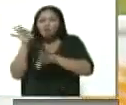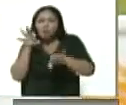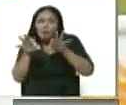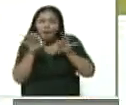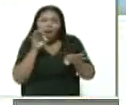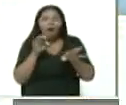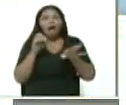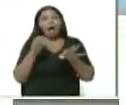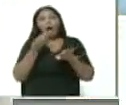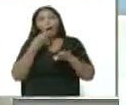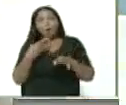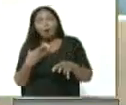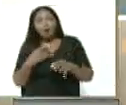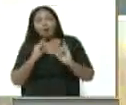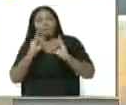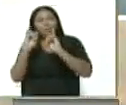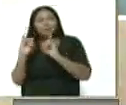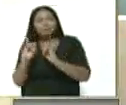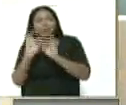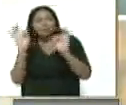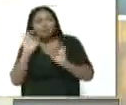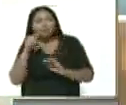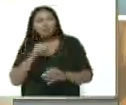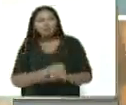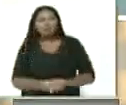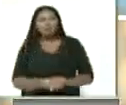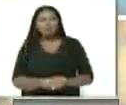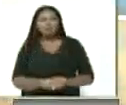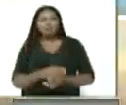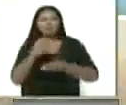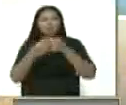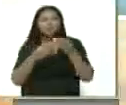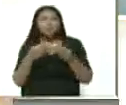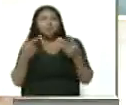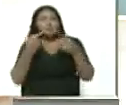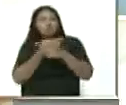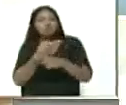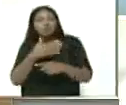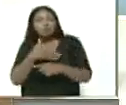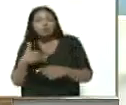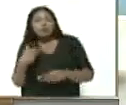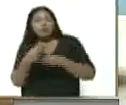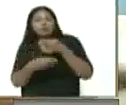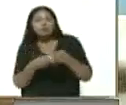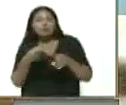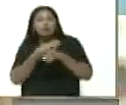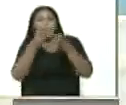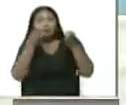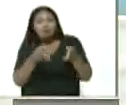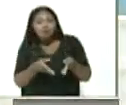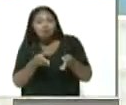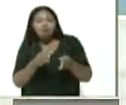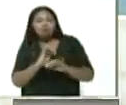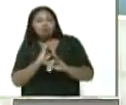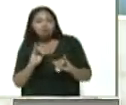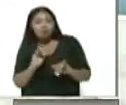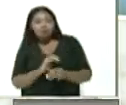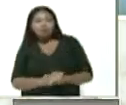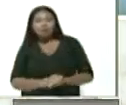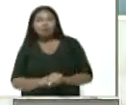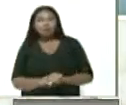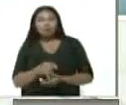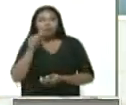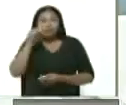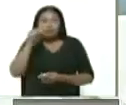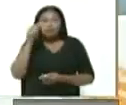digamos activar en la misma máquina y entonces establecer la combinación si es gobernador o gobernadora el circuito que le